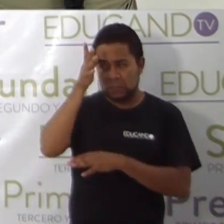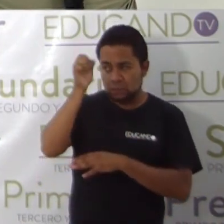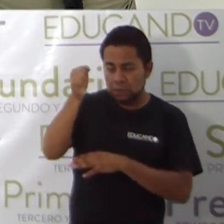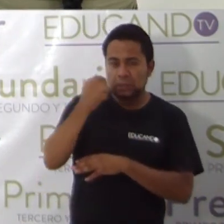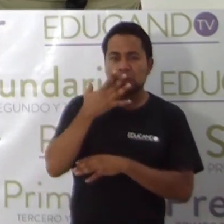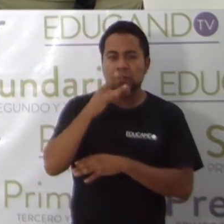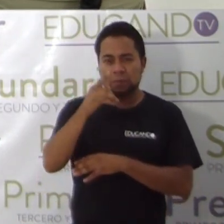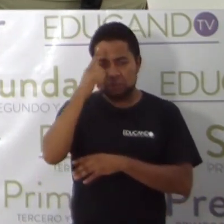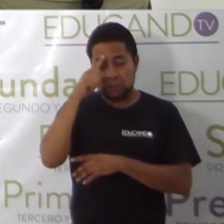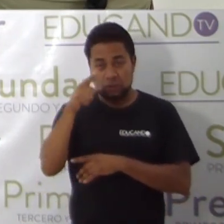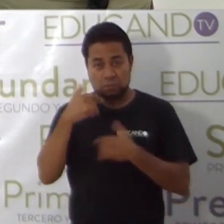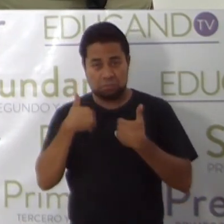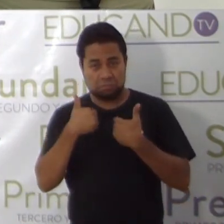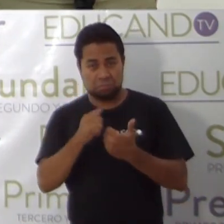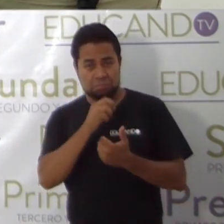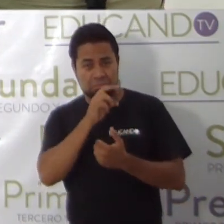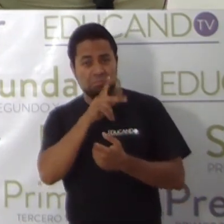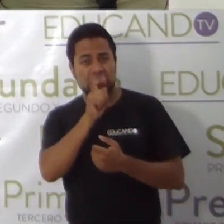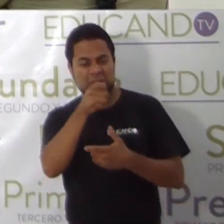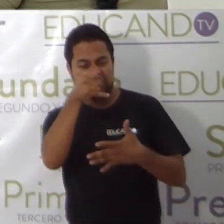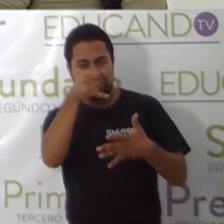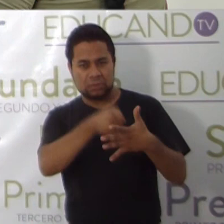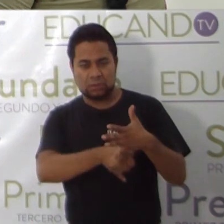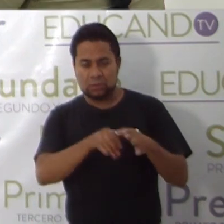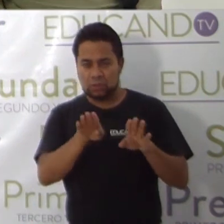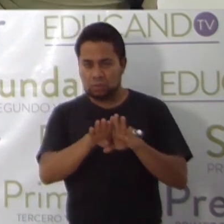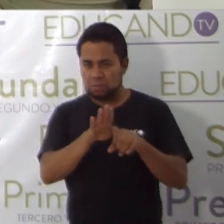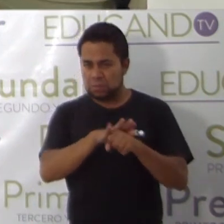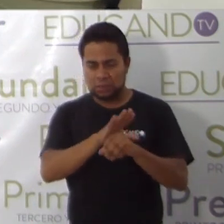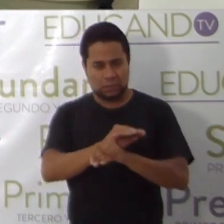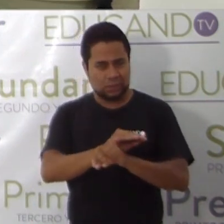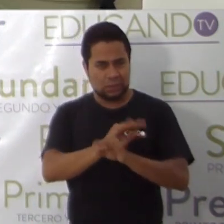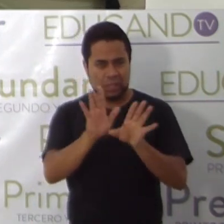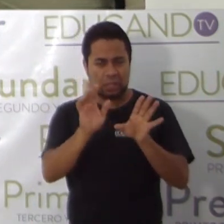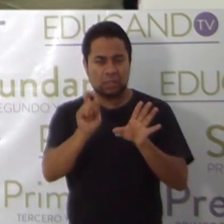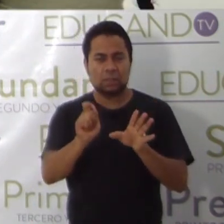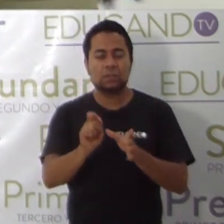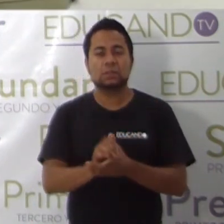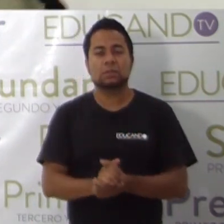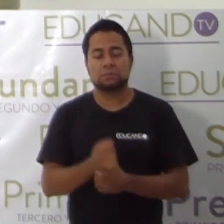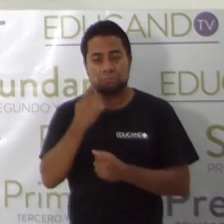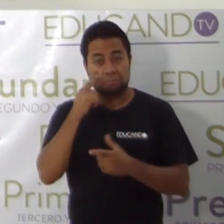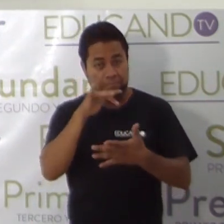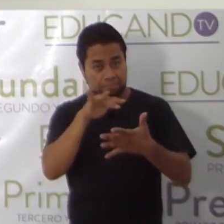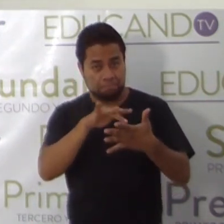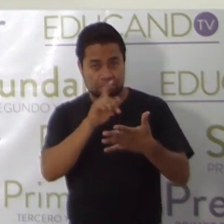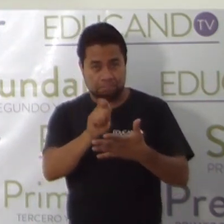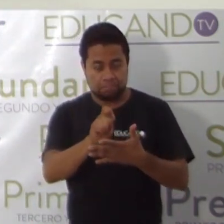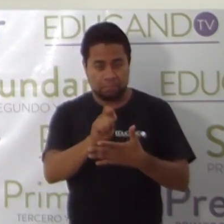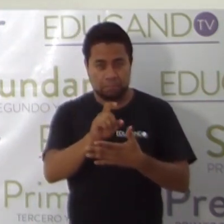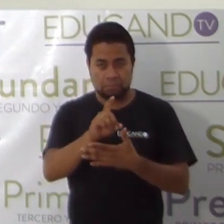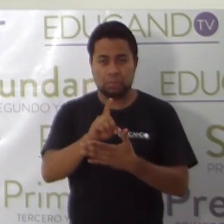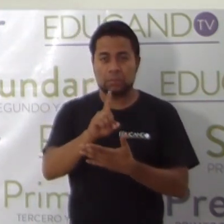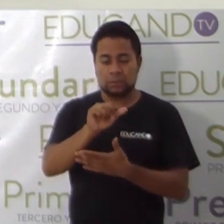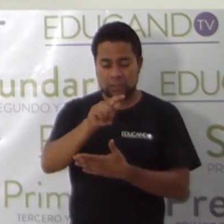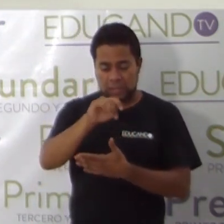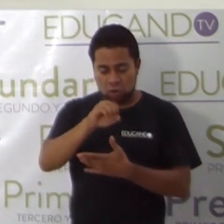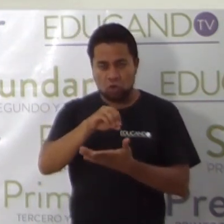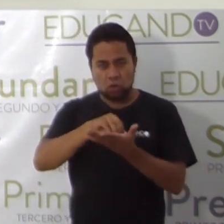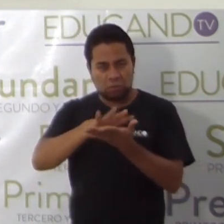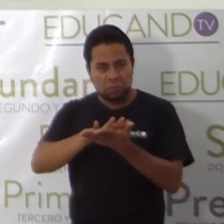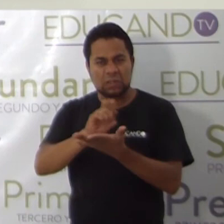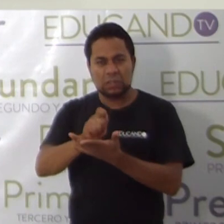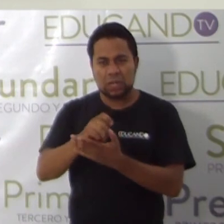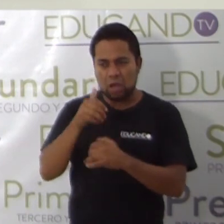ustedes la tengan más clara. Y vamos a leer. El dato estadístico son los números que pueden